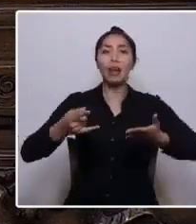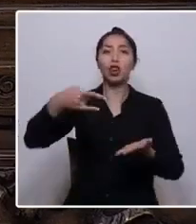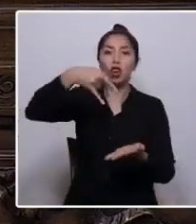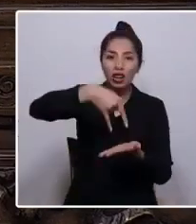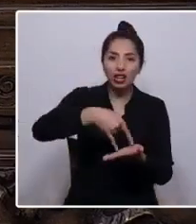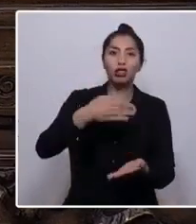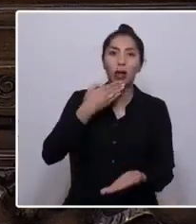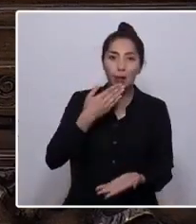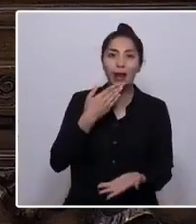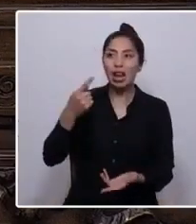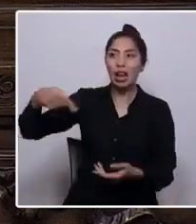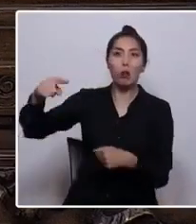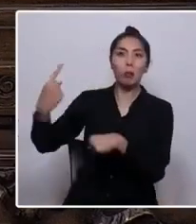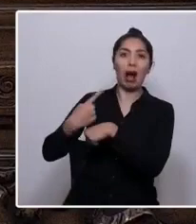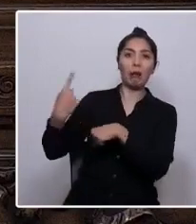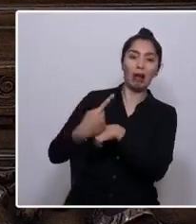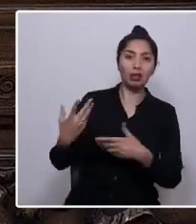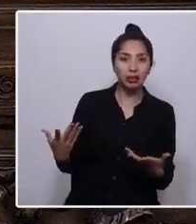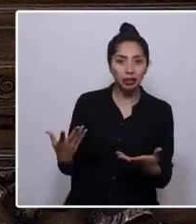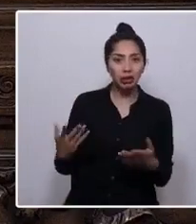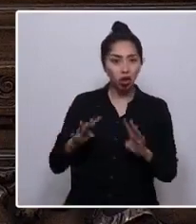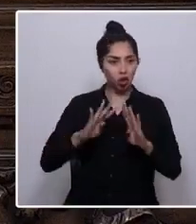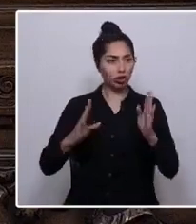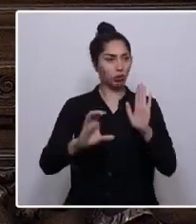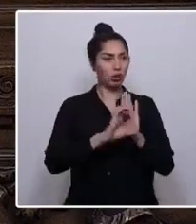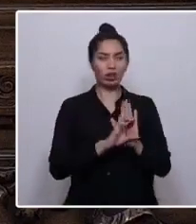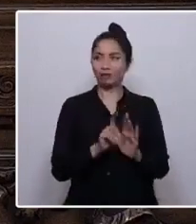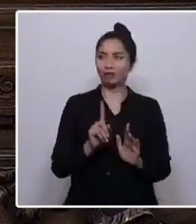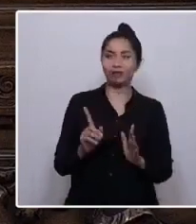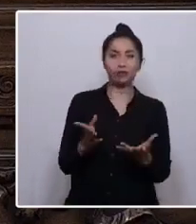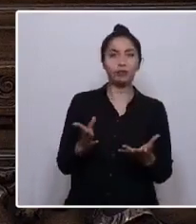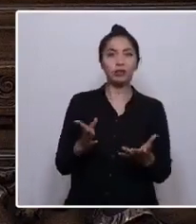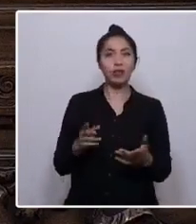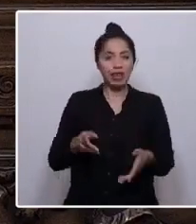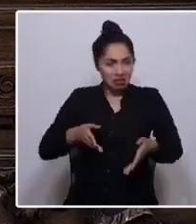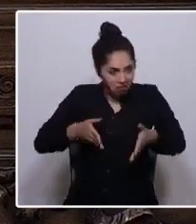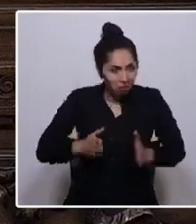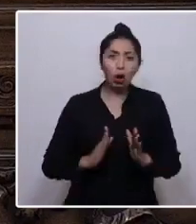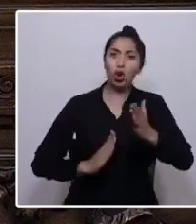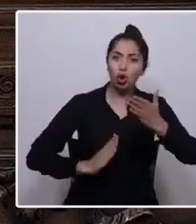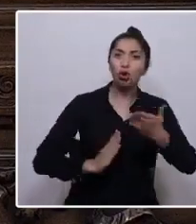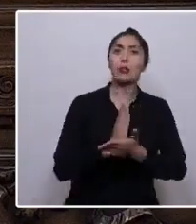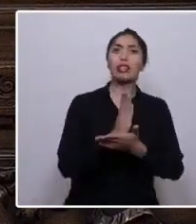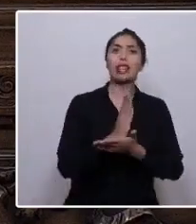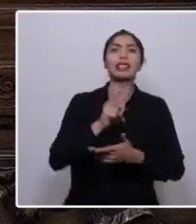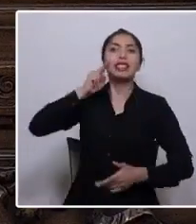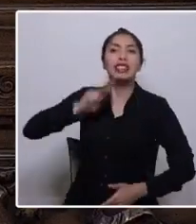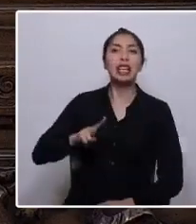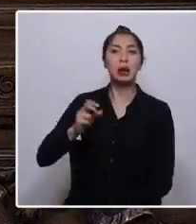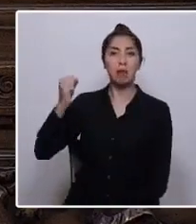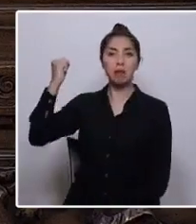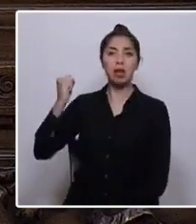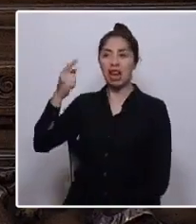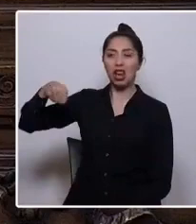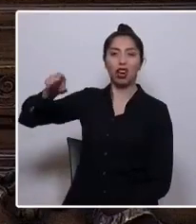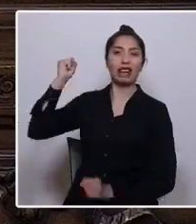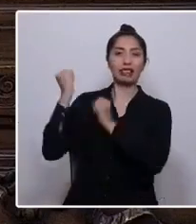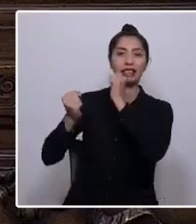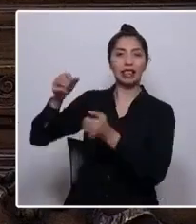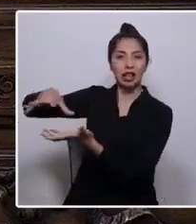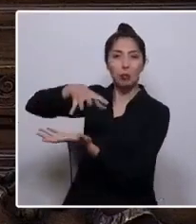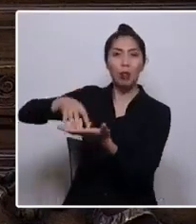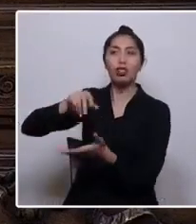constituyente que nace sin que los asesinos del pueblo como sebastián piñera hayan sido castigados